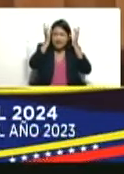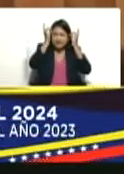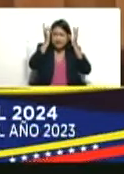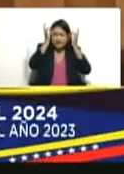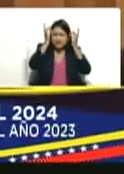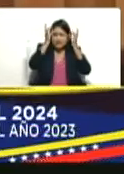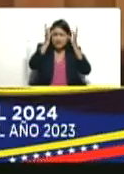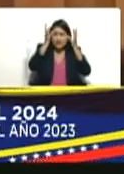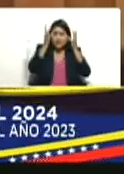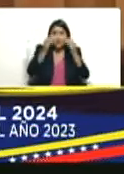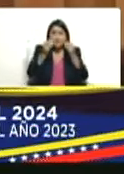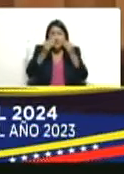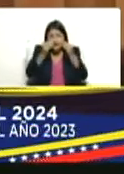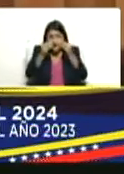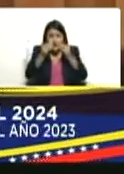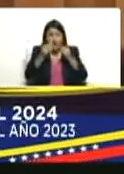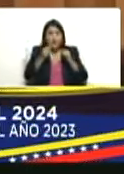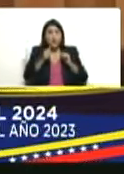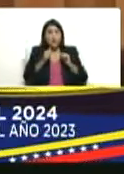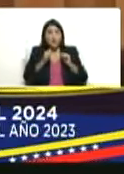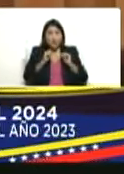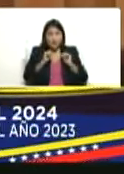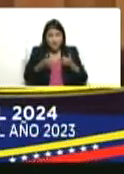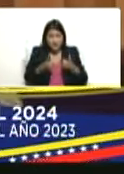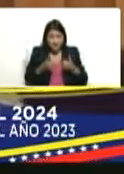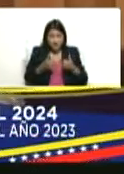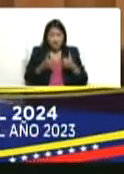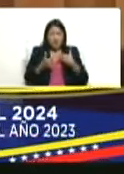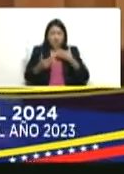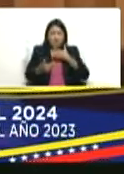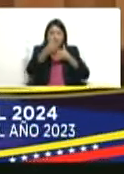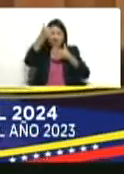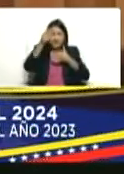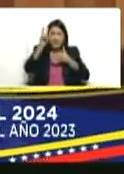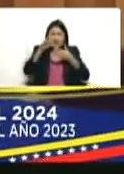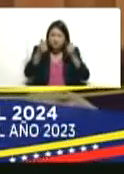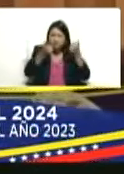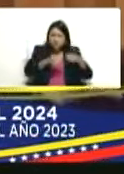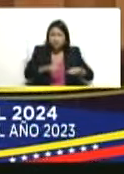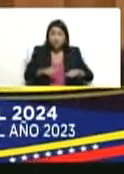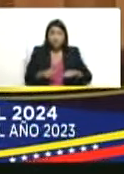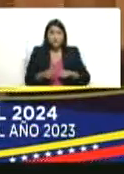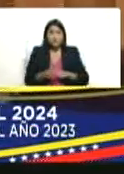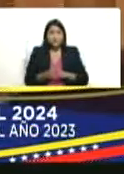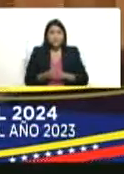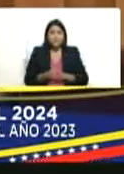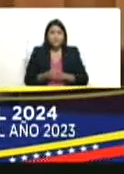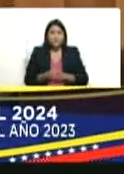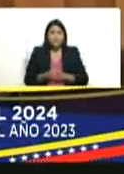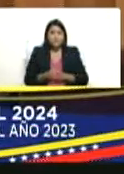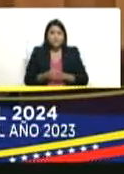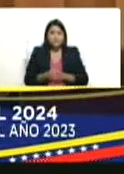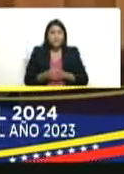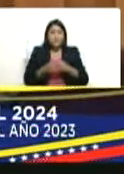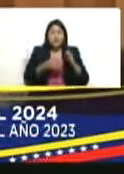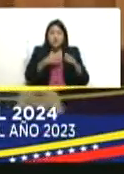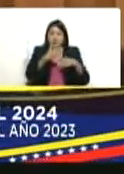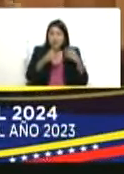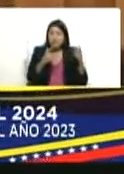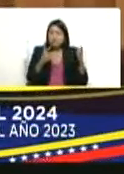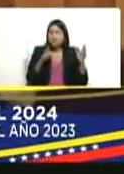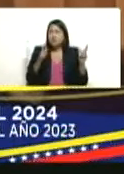para encabezar la contrarrevolución y la desestabilización se fue apagando, se